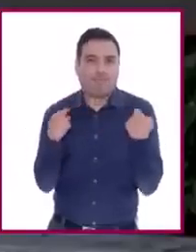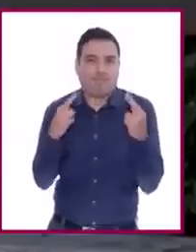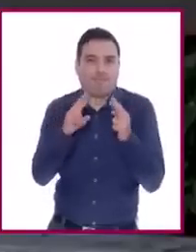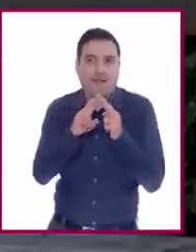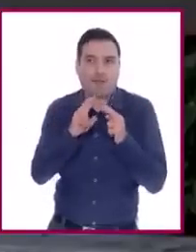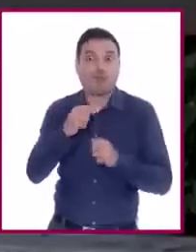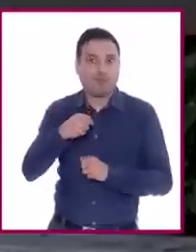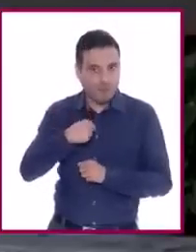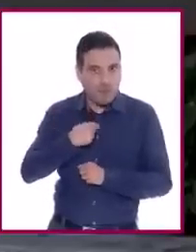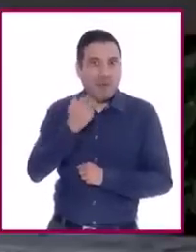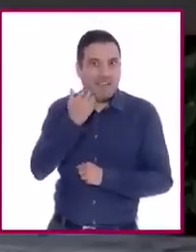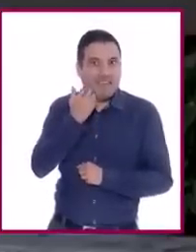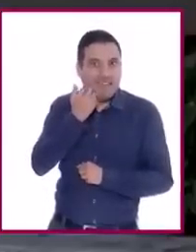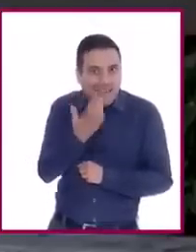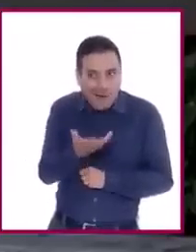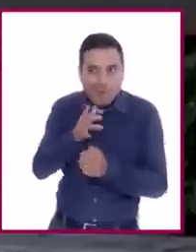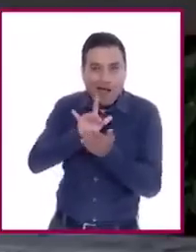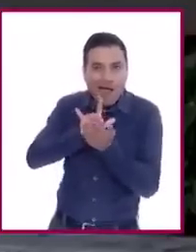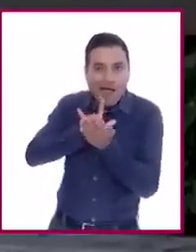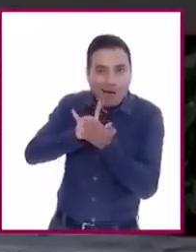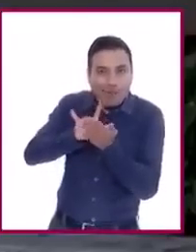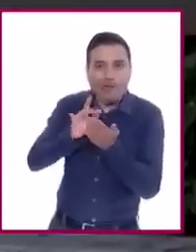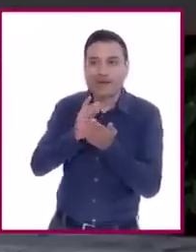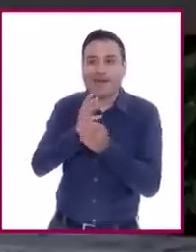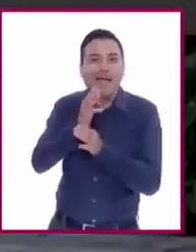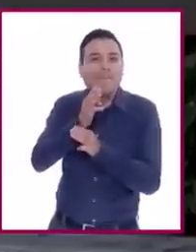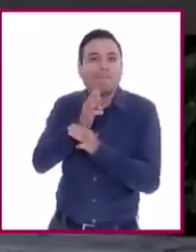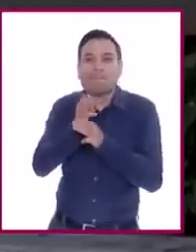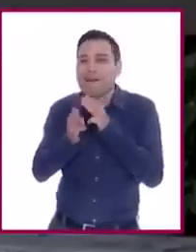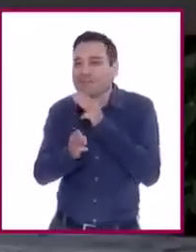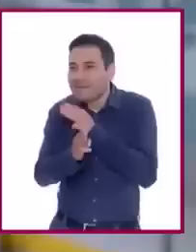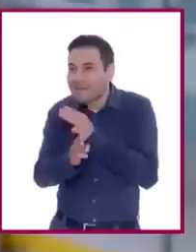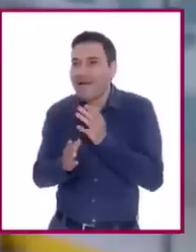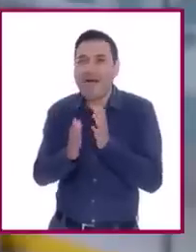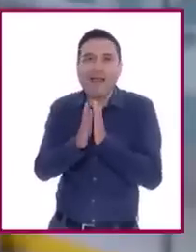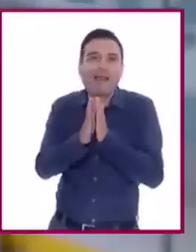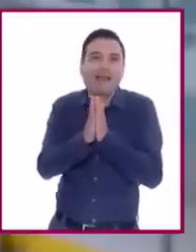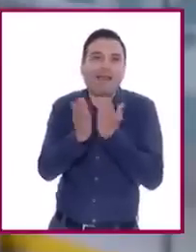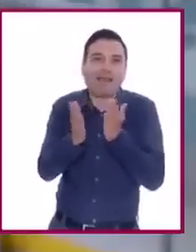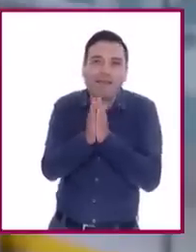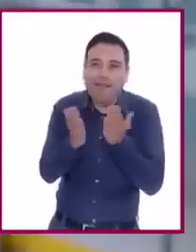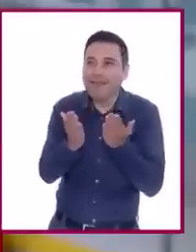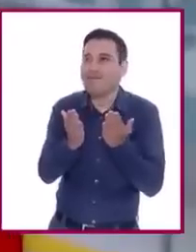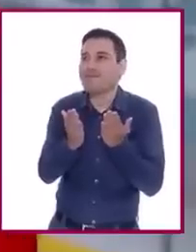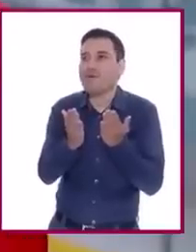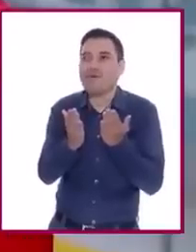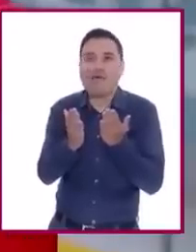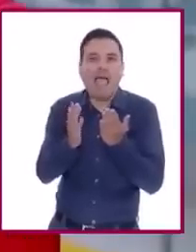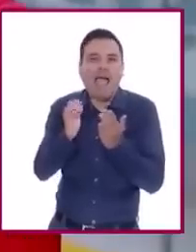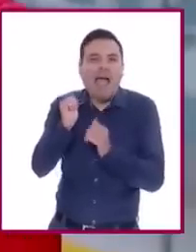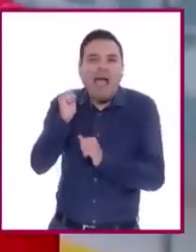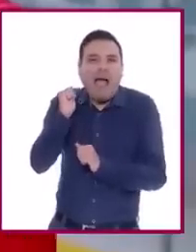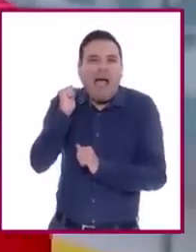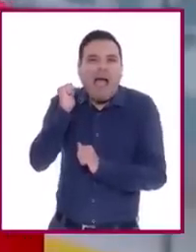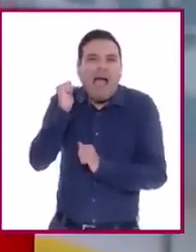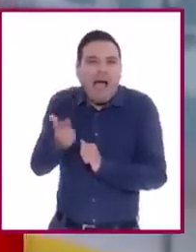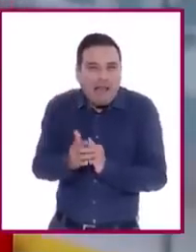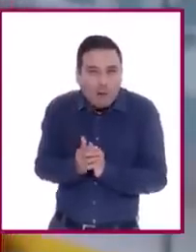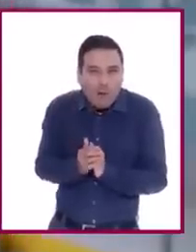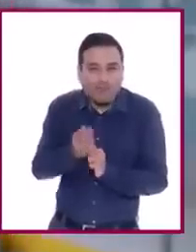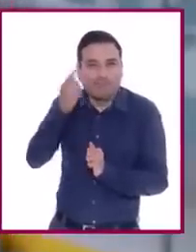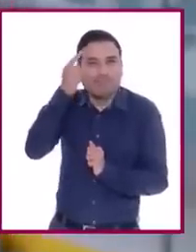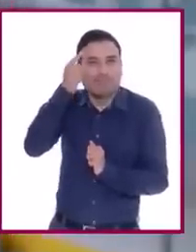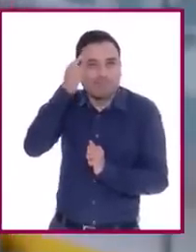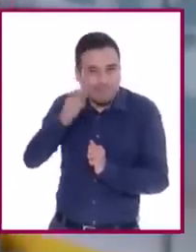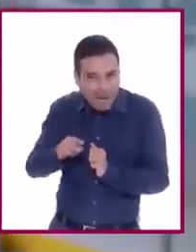participar en la elaboración de algún material o materiales de tipo pedagógico y consideré